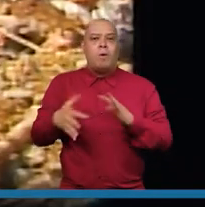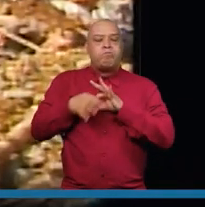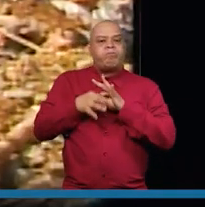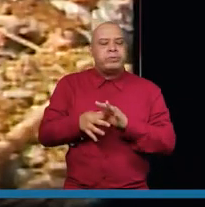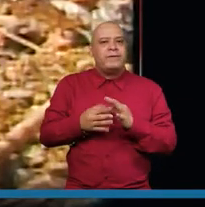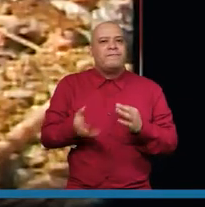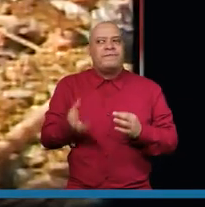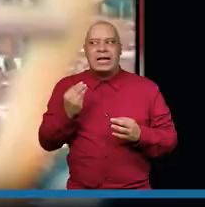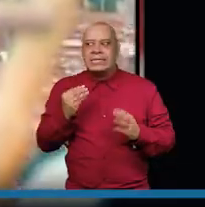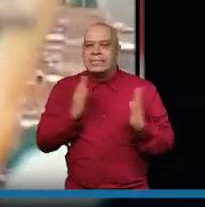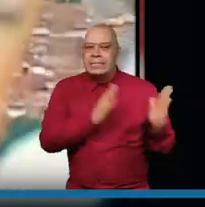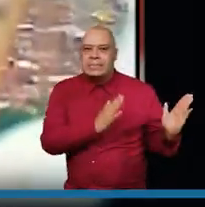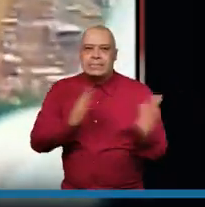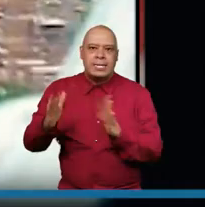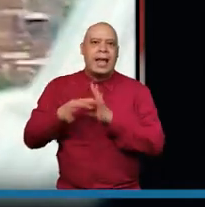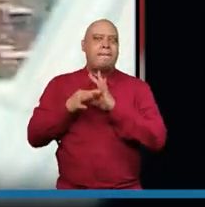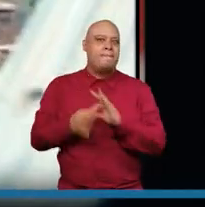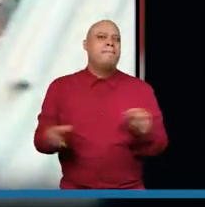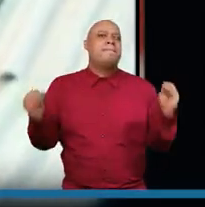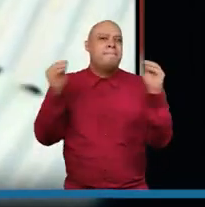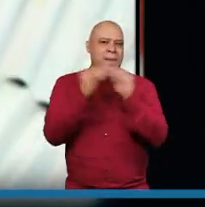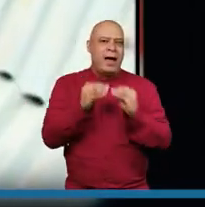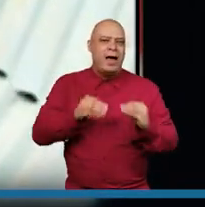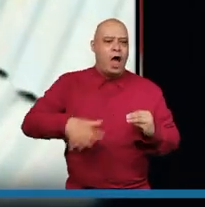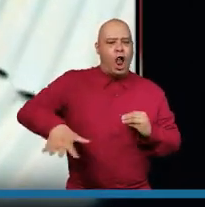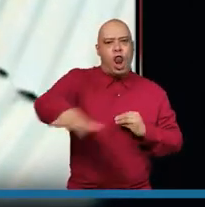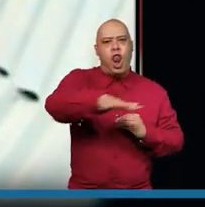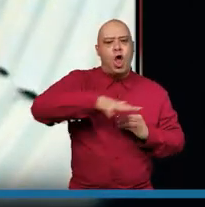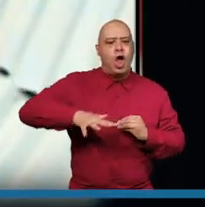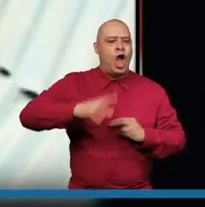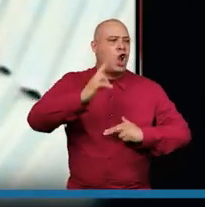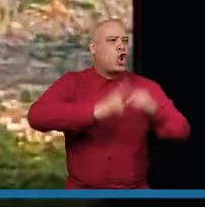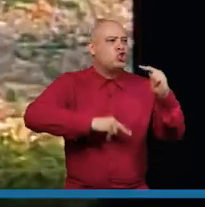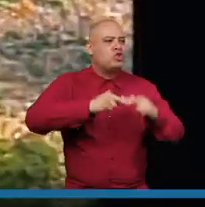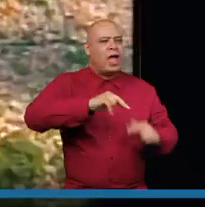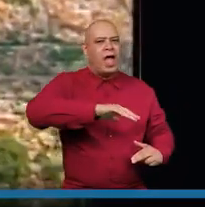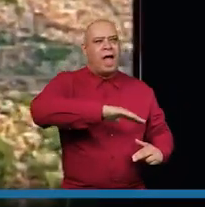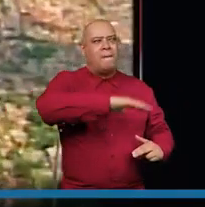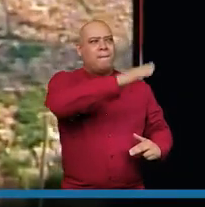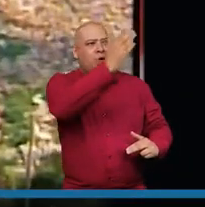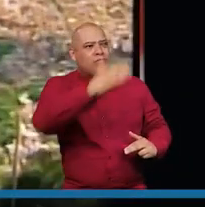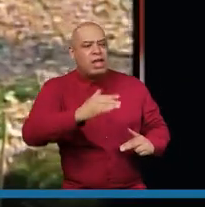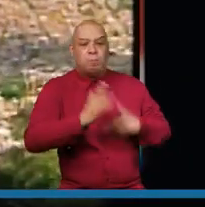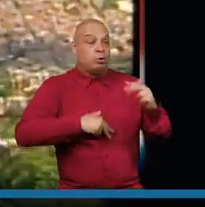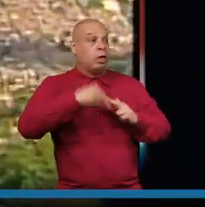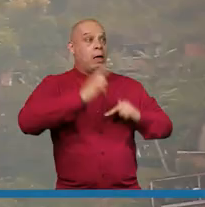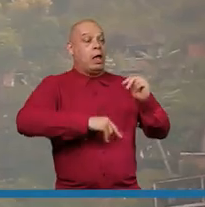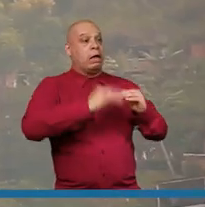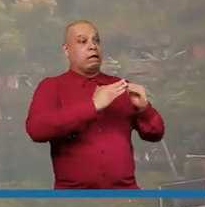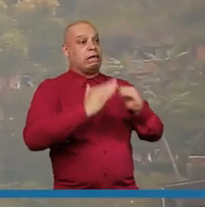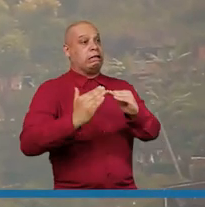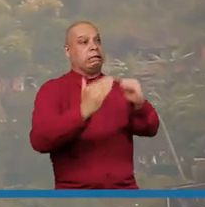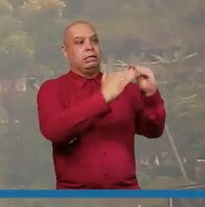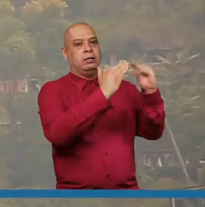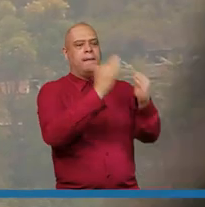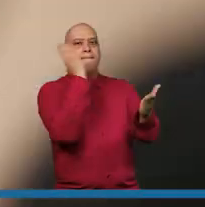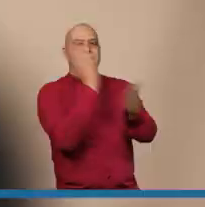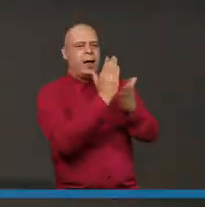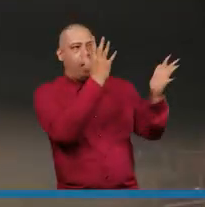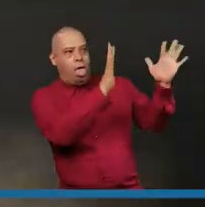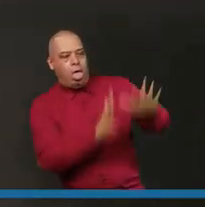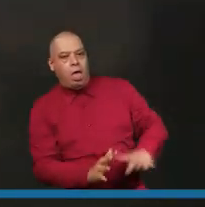áreas y por eso mismo se ocupan áreas inadecuadas, es decir, con grandes riesgos geológicos, con